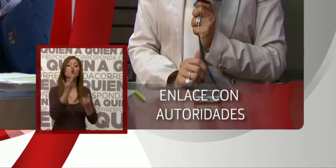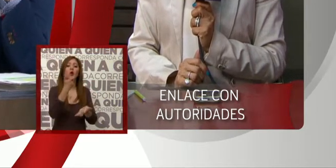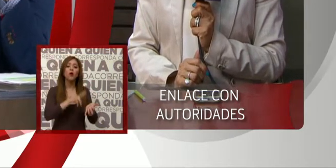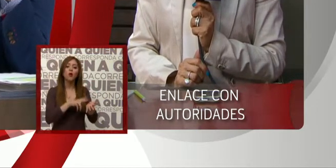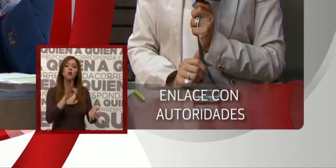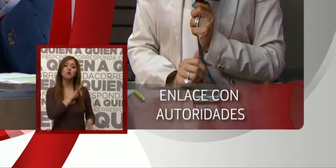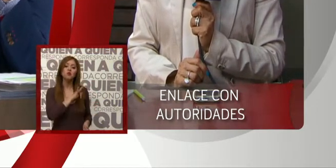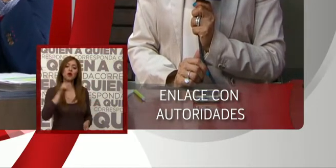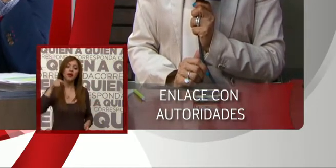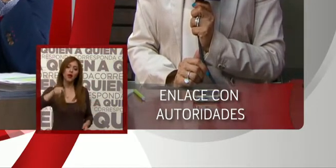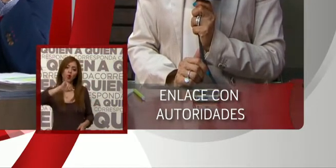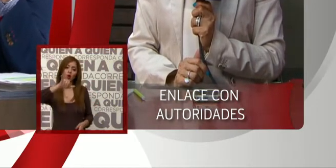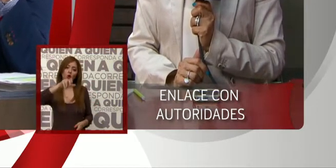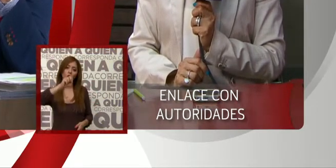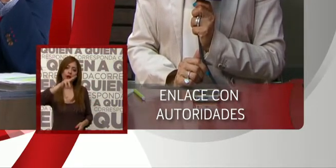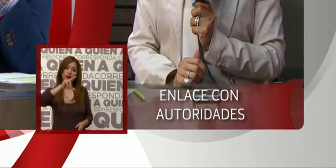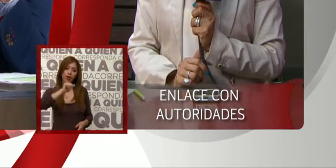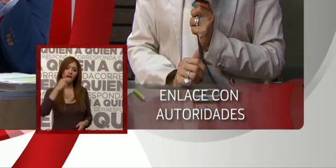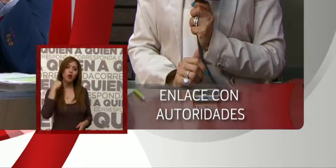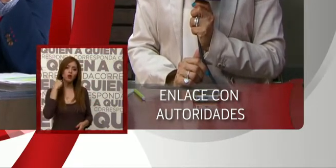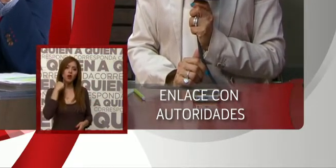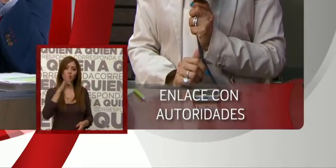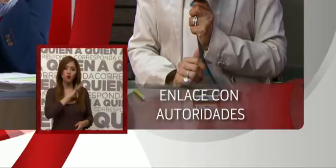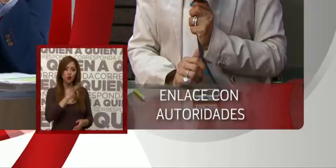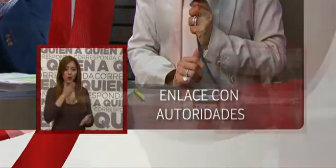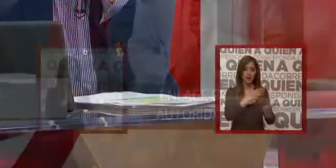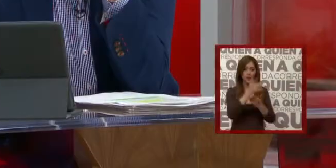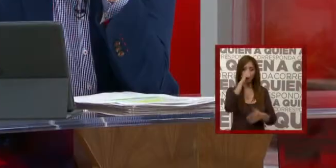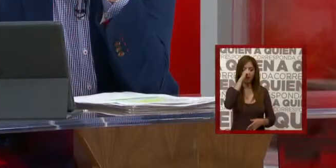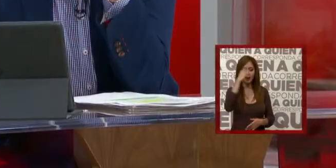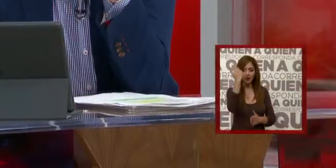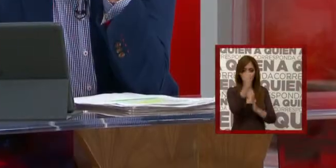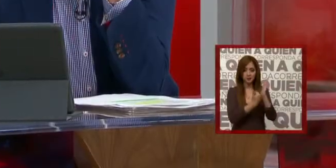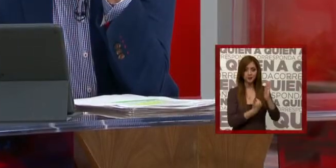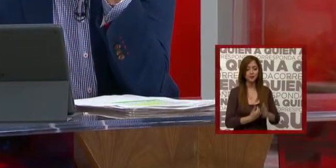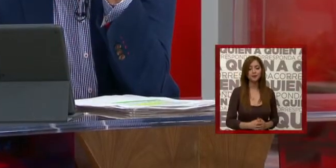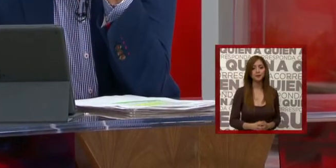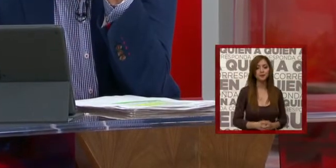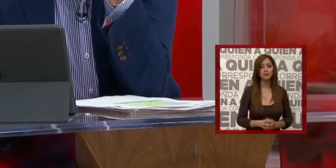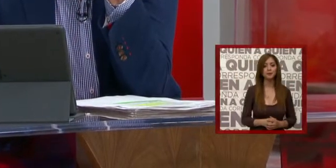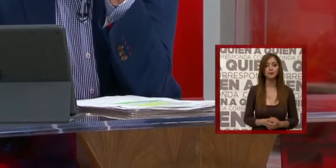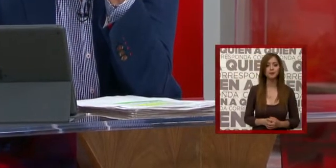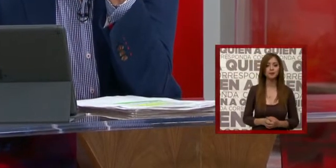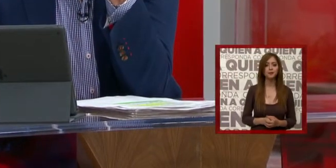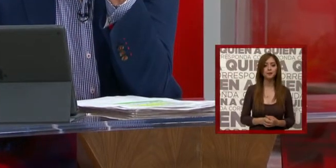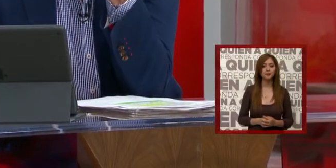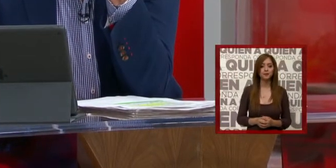entrar aquí al programa. Aquí al la jornada. Hecho. Sí. Y fácil.